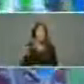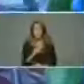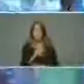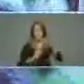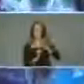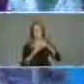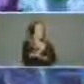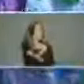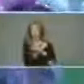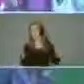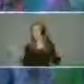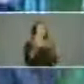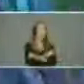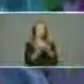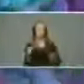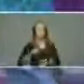puedo